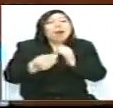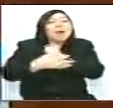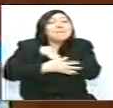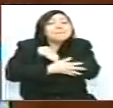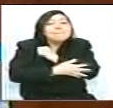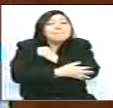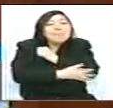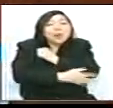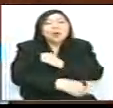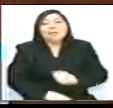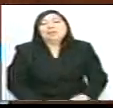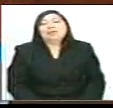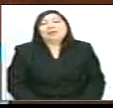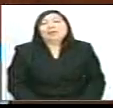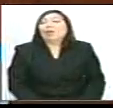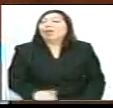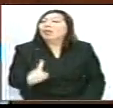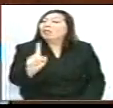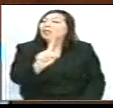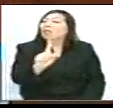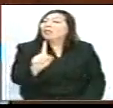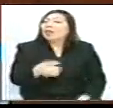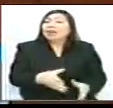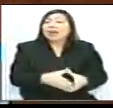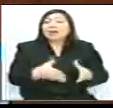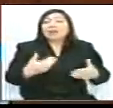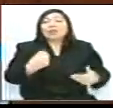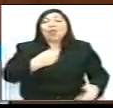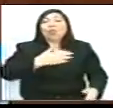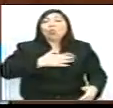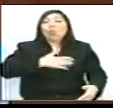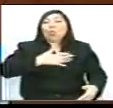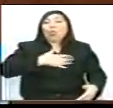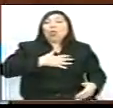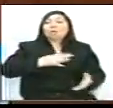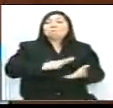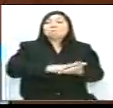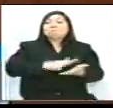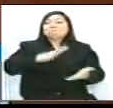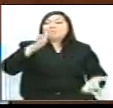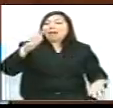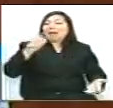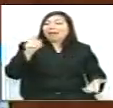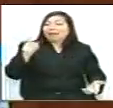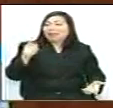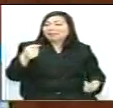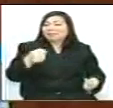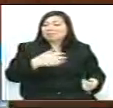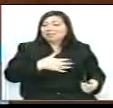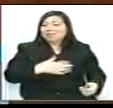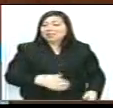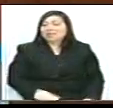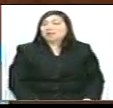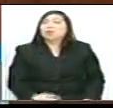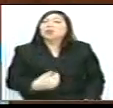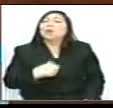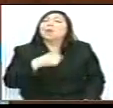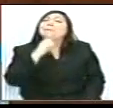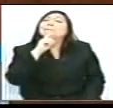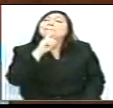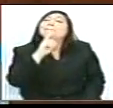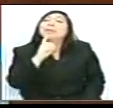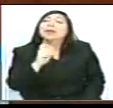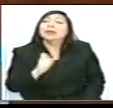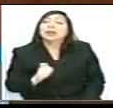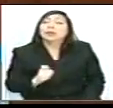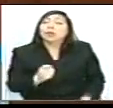con el cuento, no. Las grandes empresas mineras se enriquecen y eso no sirve al pueblo. Pregunto yo,